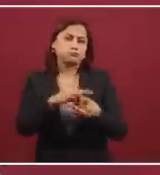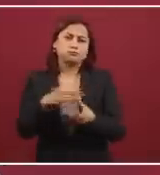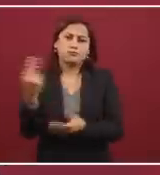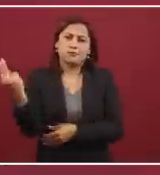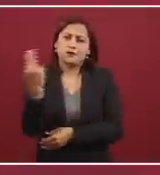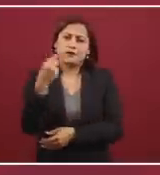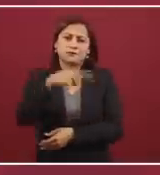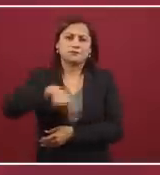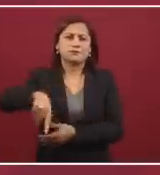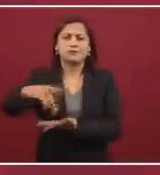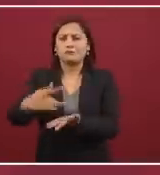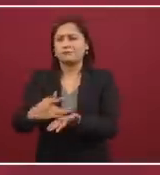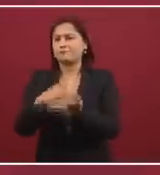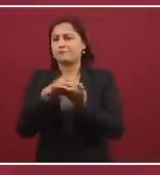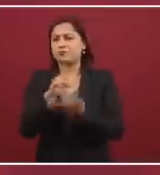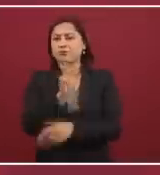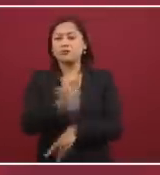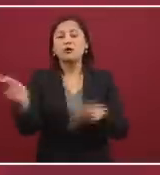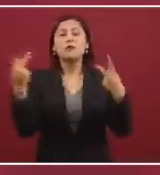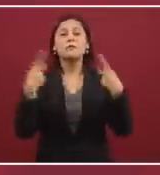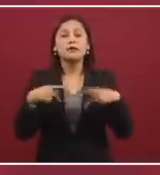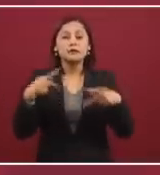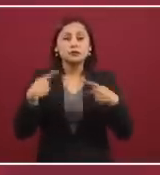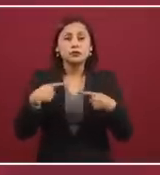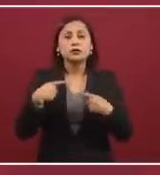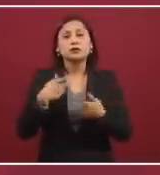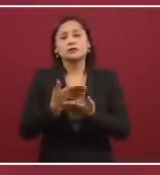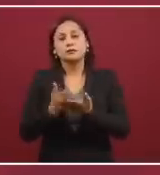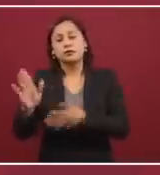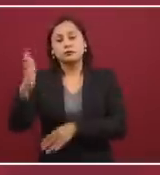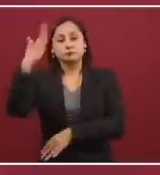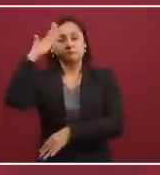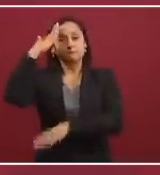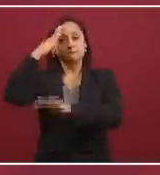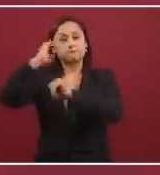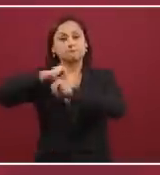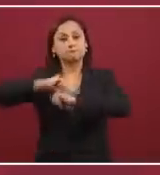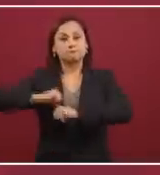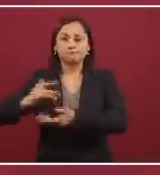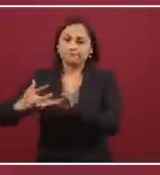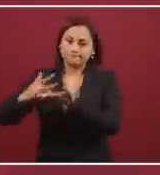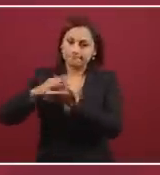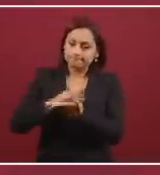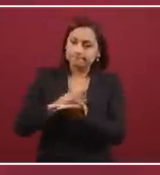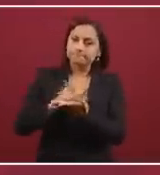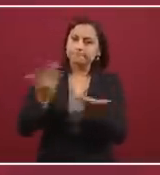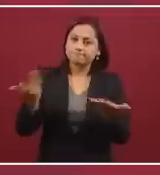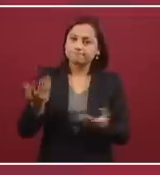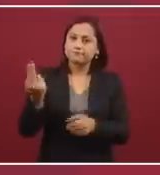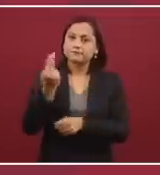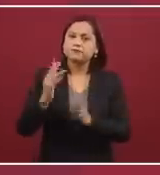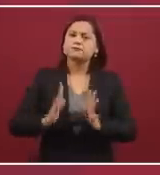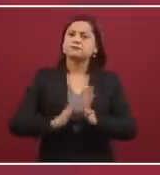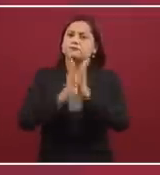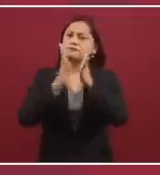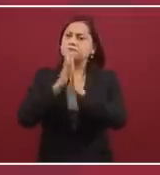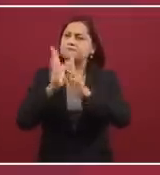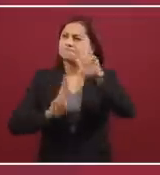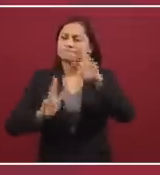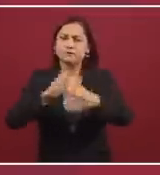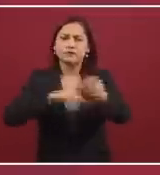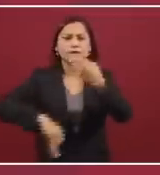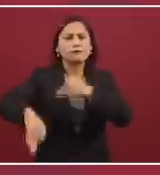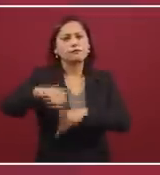los ciudadanos y de las autoridades estamos participar s